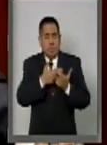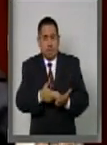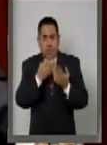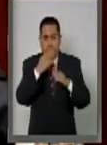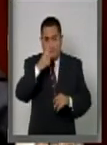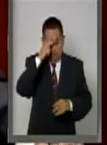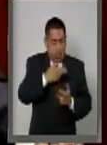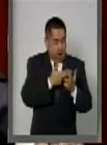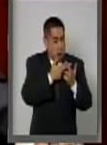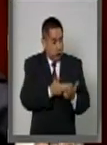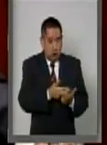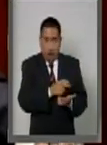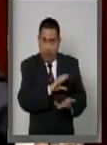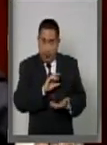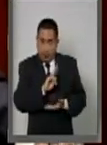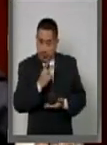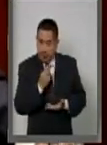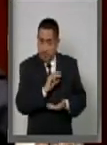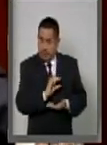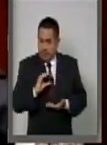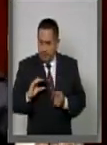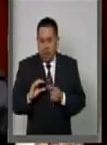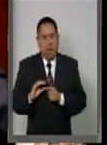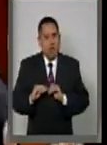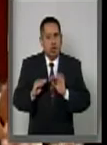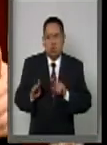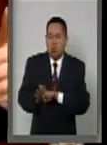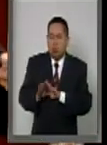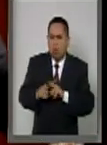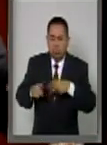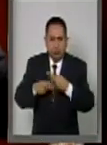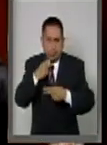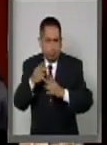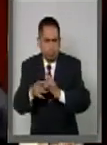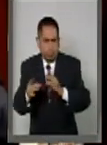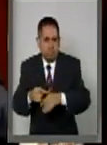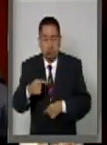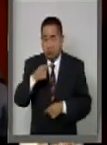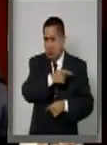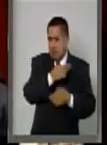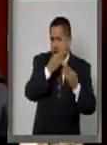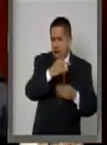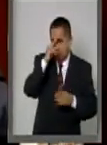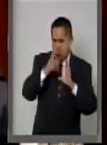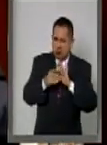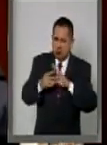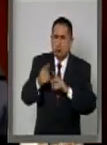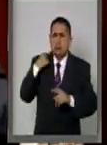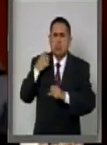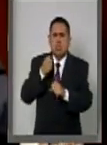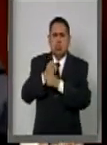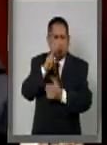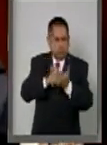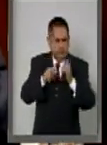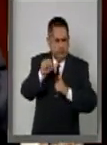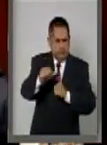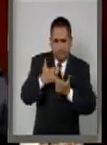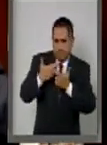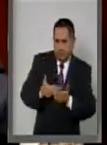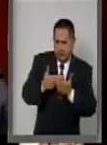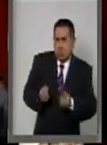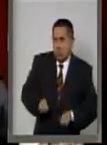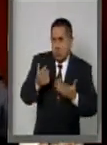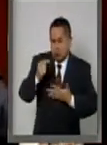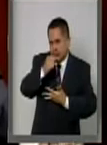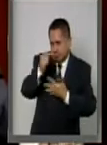México. Ello explica prácticamente en su integridad el sobreejercicio que se dio tanto en el 2016 como el que habrá que darse